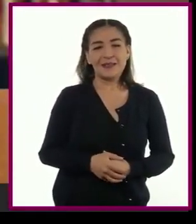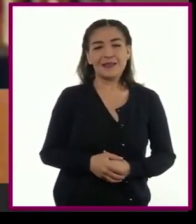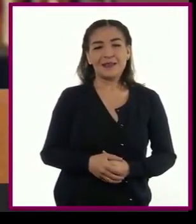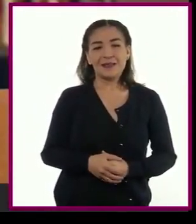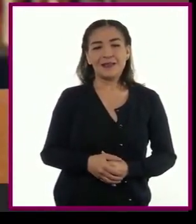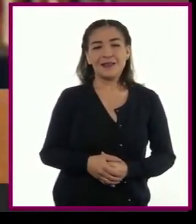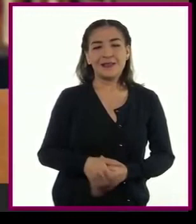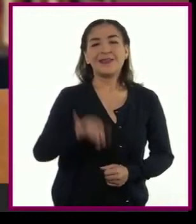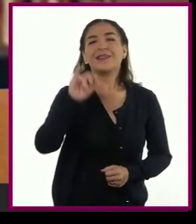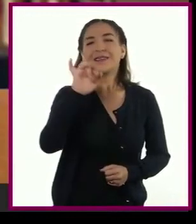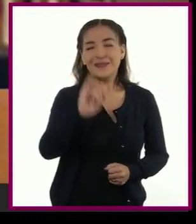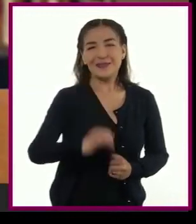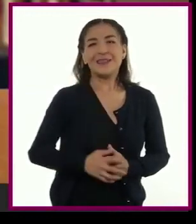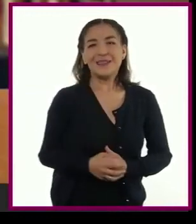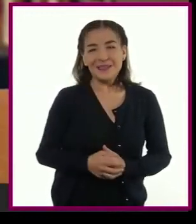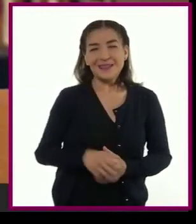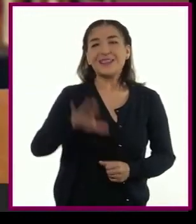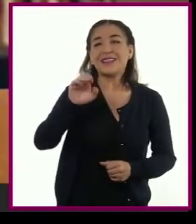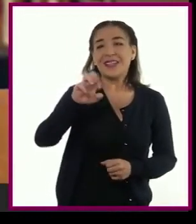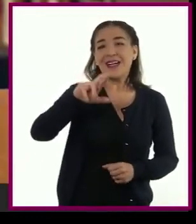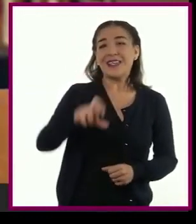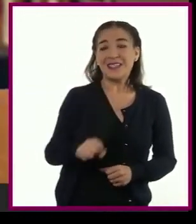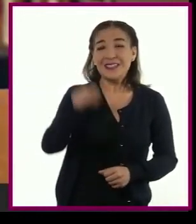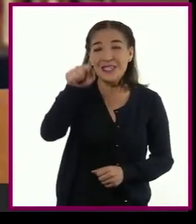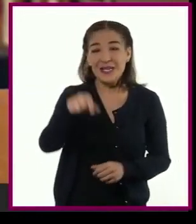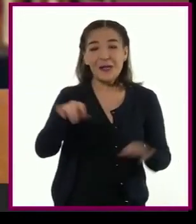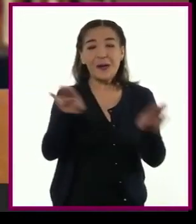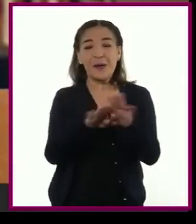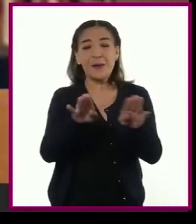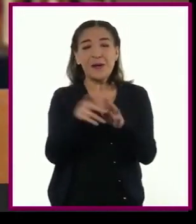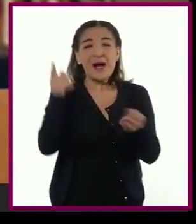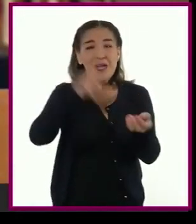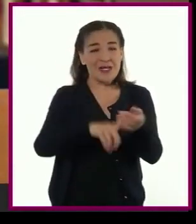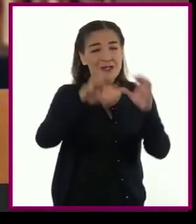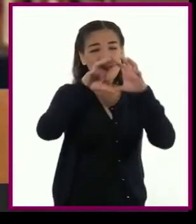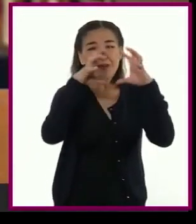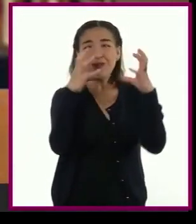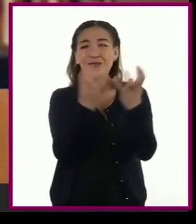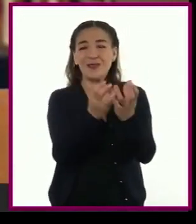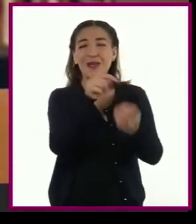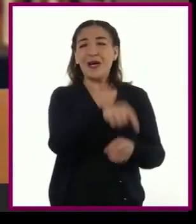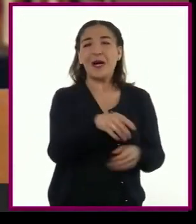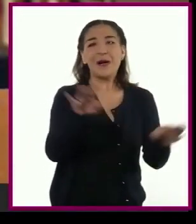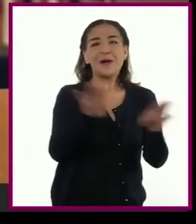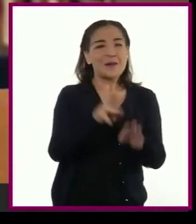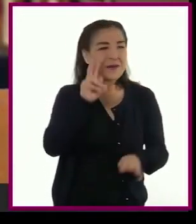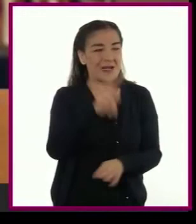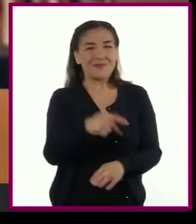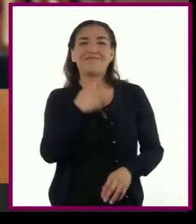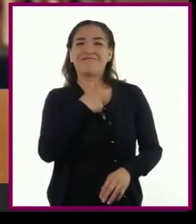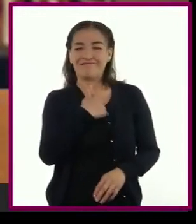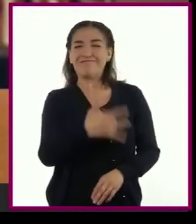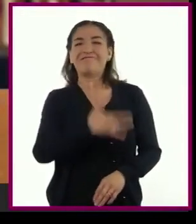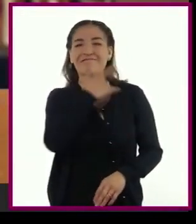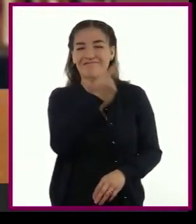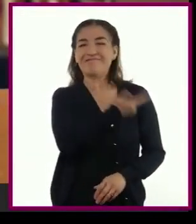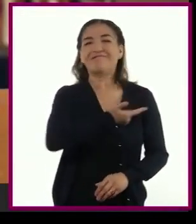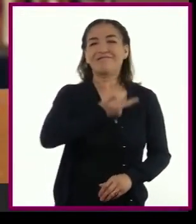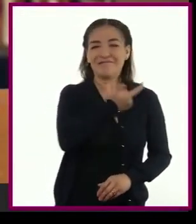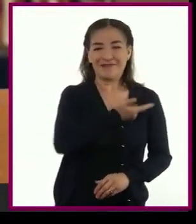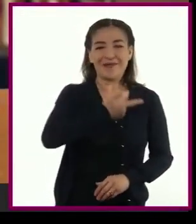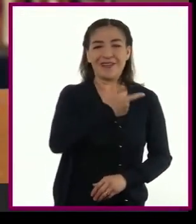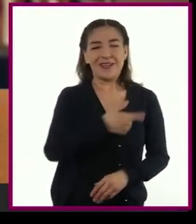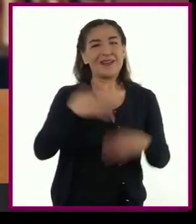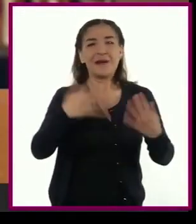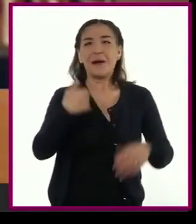¡Oh! ¡Ceres! Ese pequeño astro me produjo una gran satisfacción y me hizo